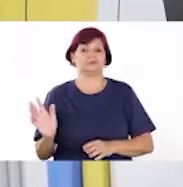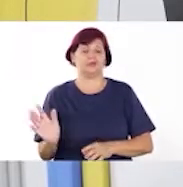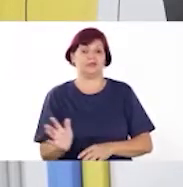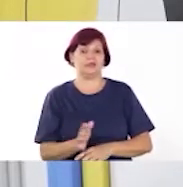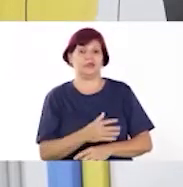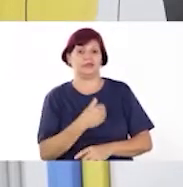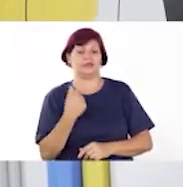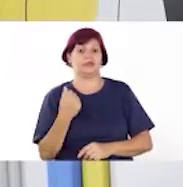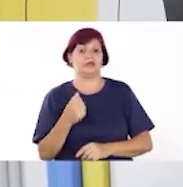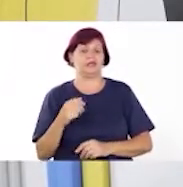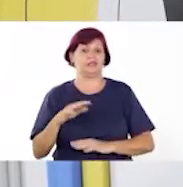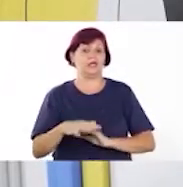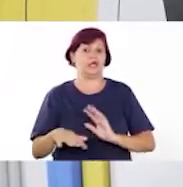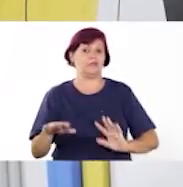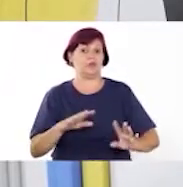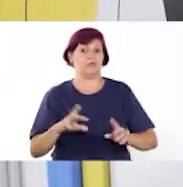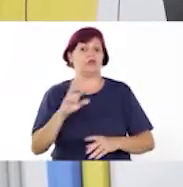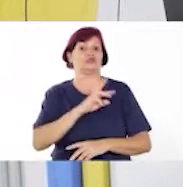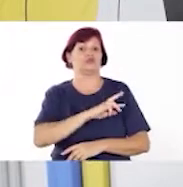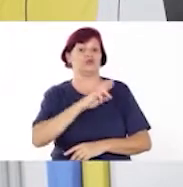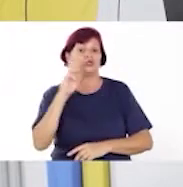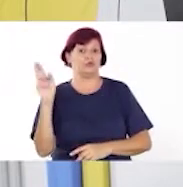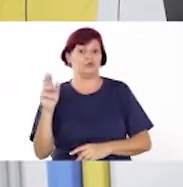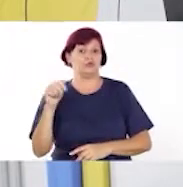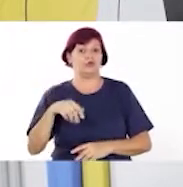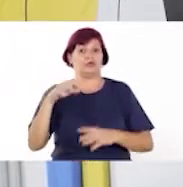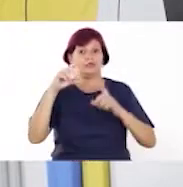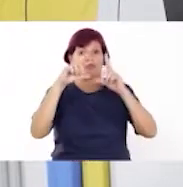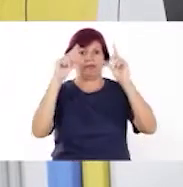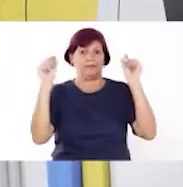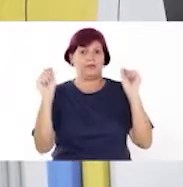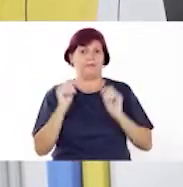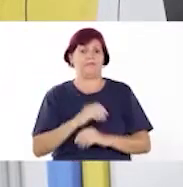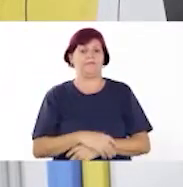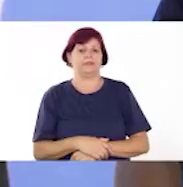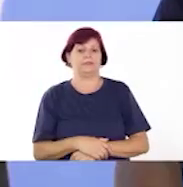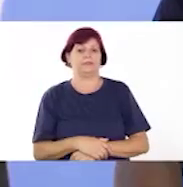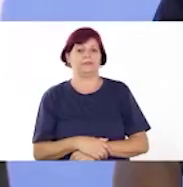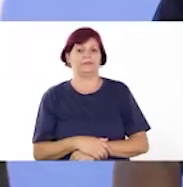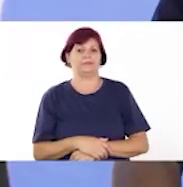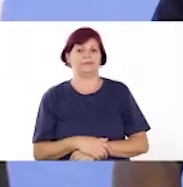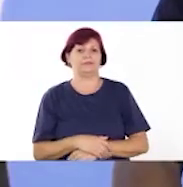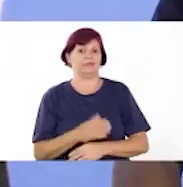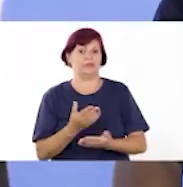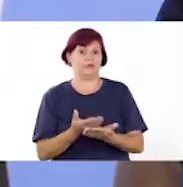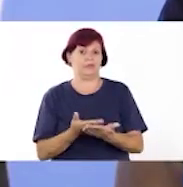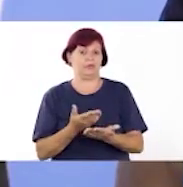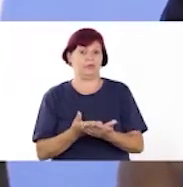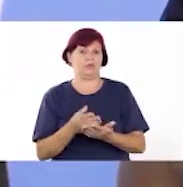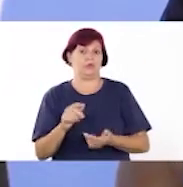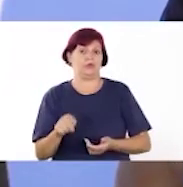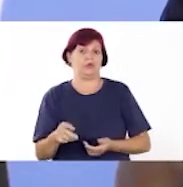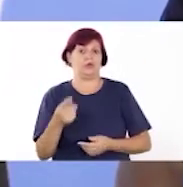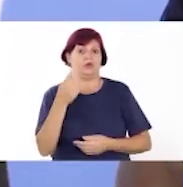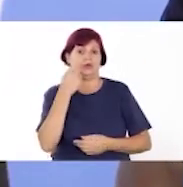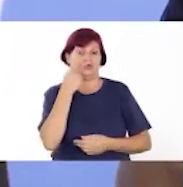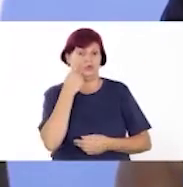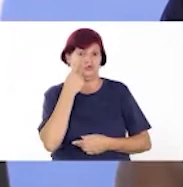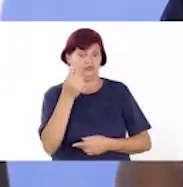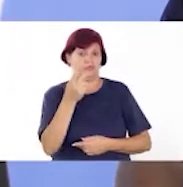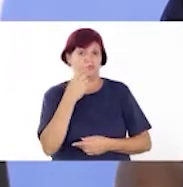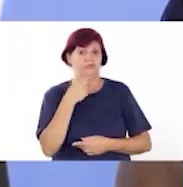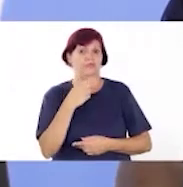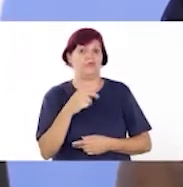ir radicalizando el movimiento revolucionario en el país. Les propongo ahora observar